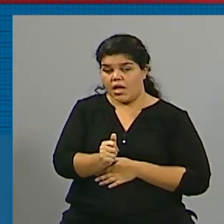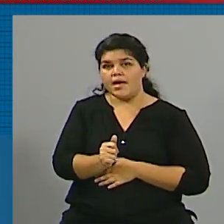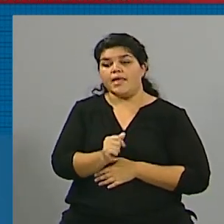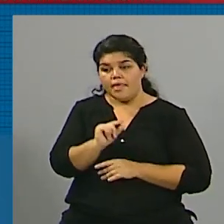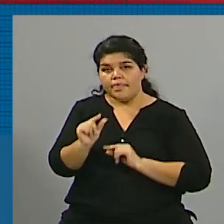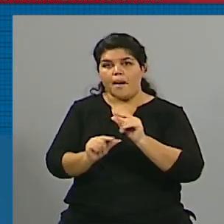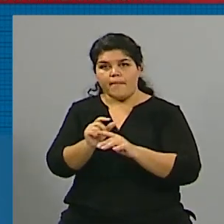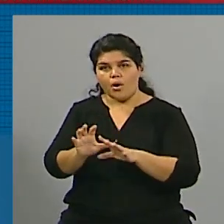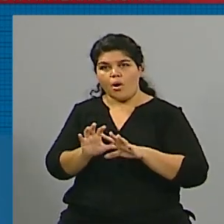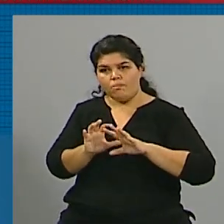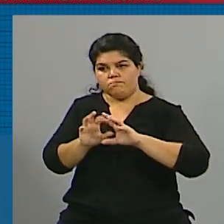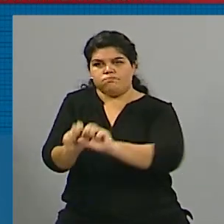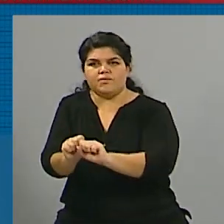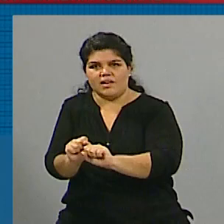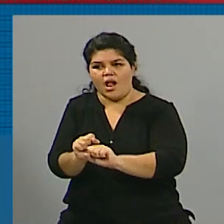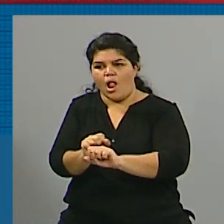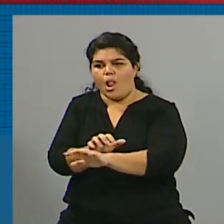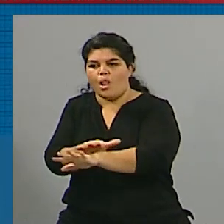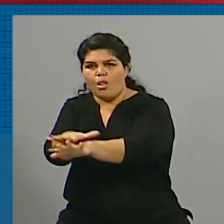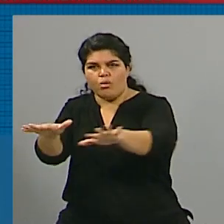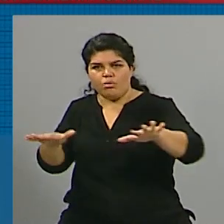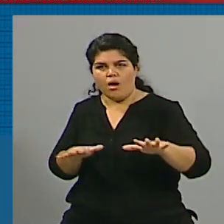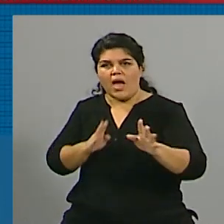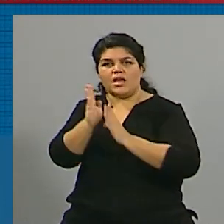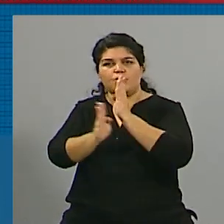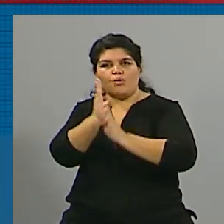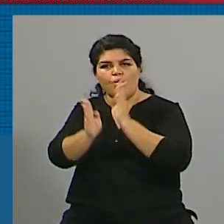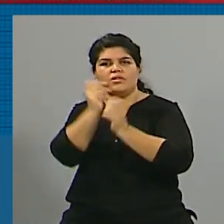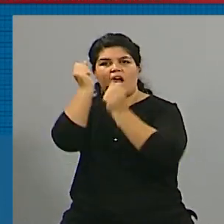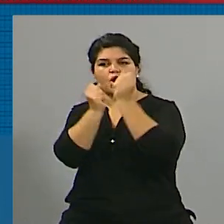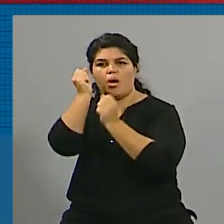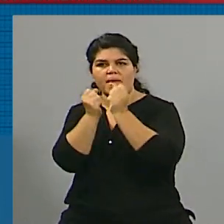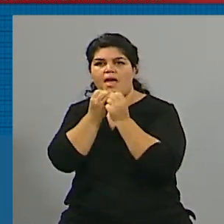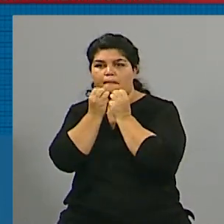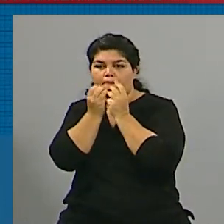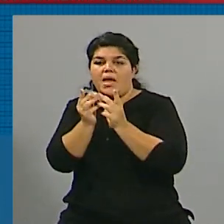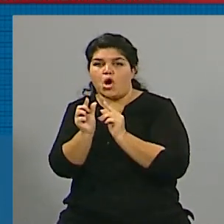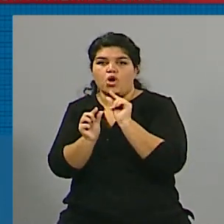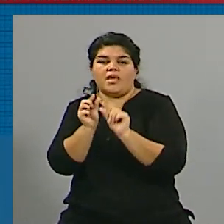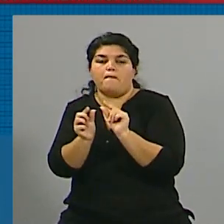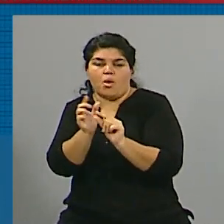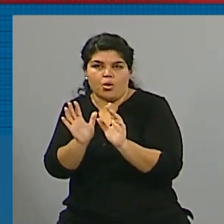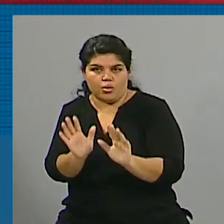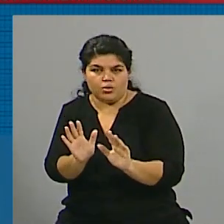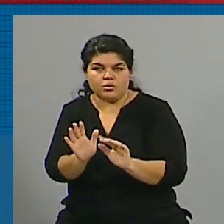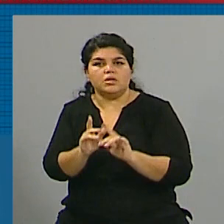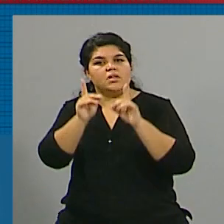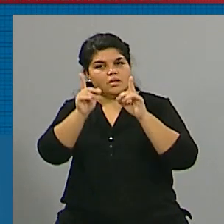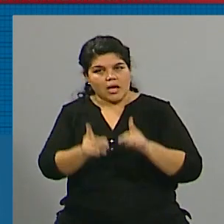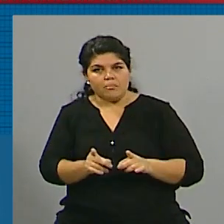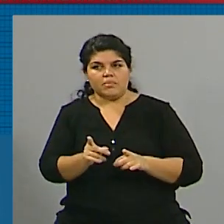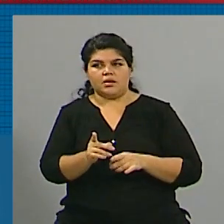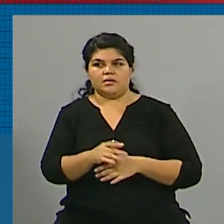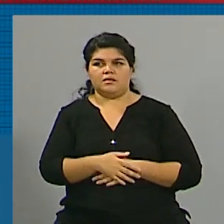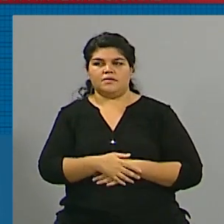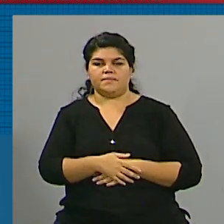recuperaciones en sus sectores industriales, en su economía, y por otro lado, obviamente, algunas pérdidas concretas en relación a lo que